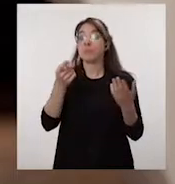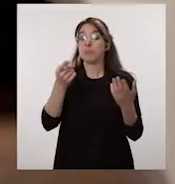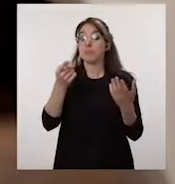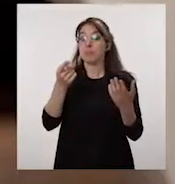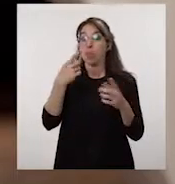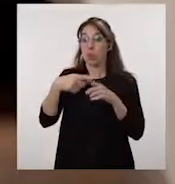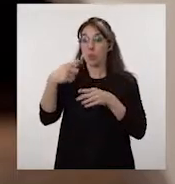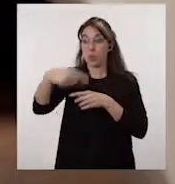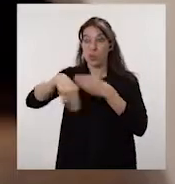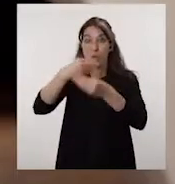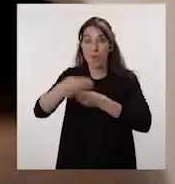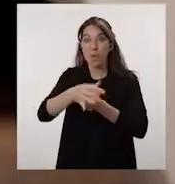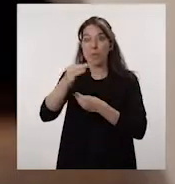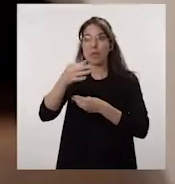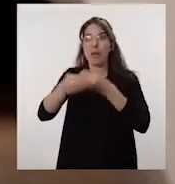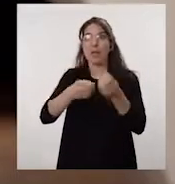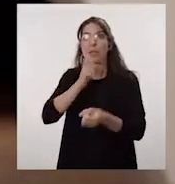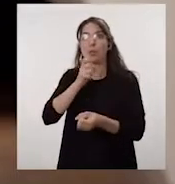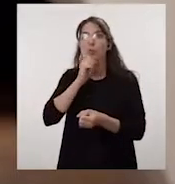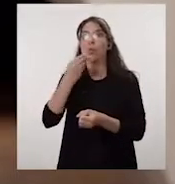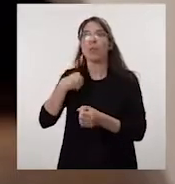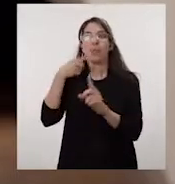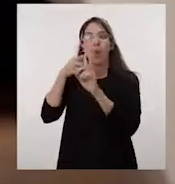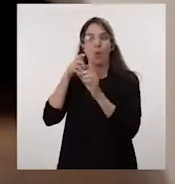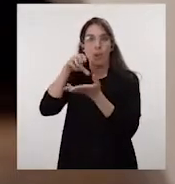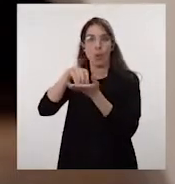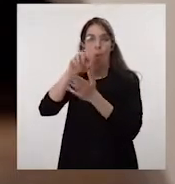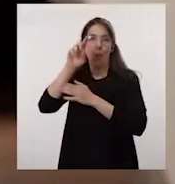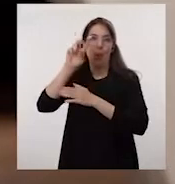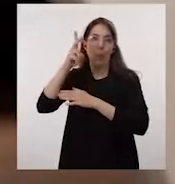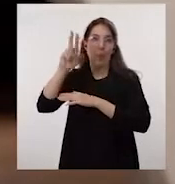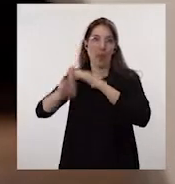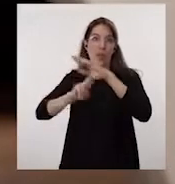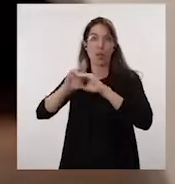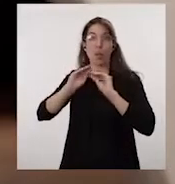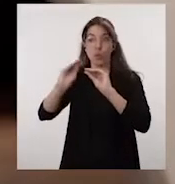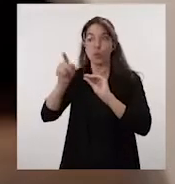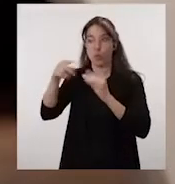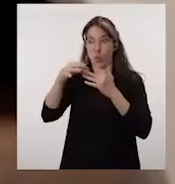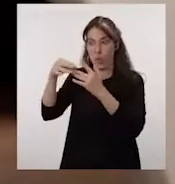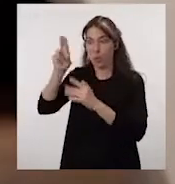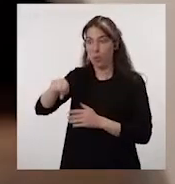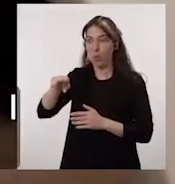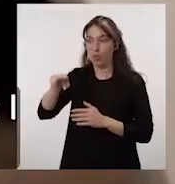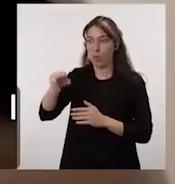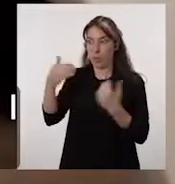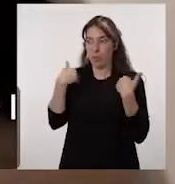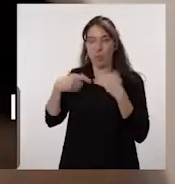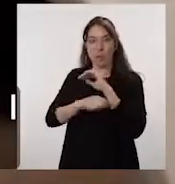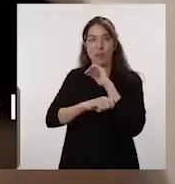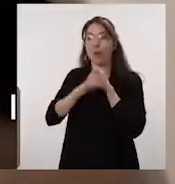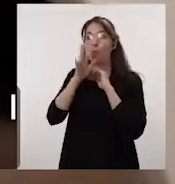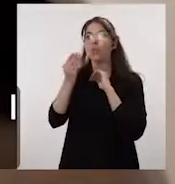y cómo lo estáis haciendo es uno de los objetivos de su vicerrectorado el vicerrectorado que tú lidera sí que está liderando esta estrategia por eso vosotros